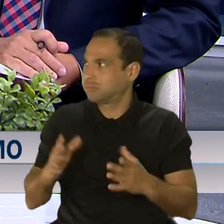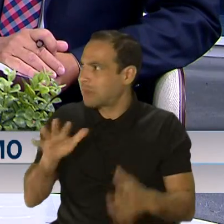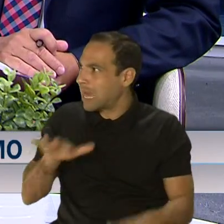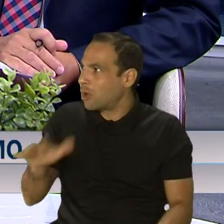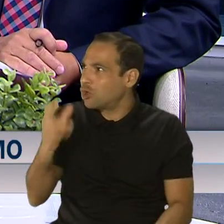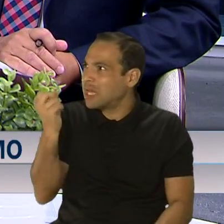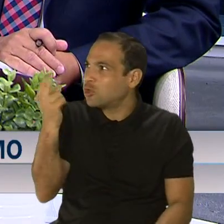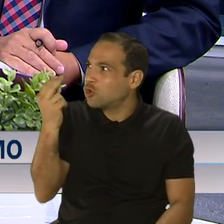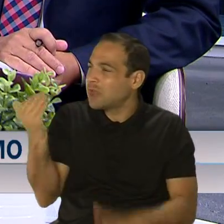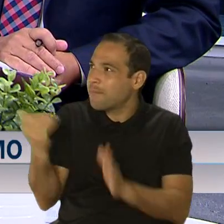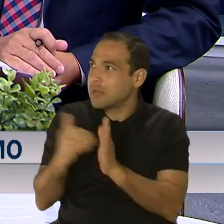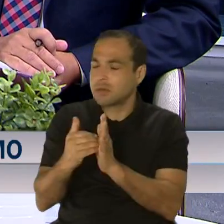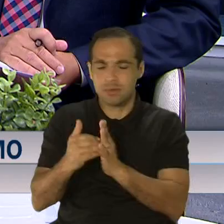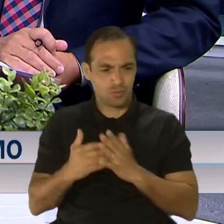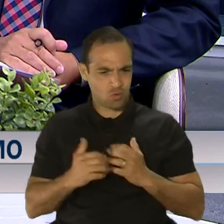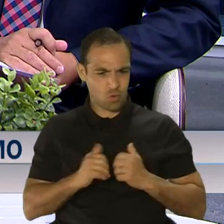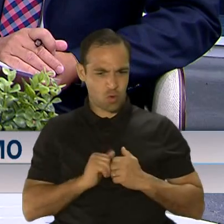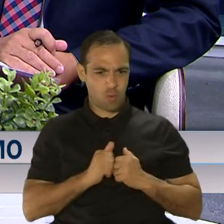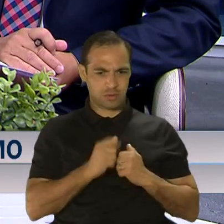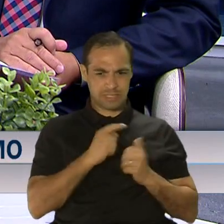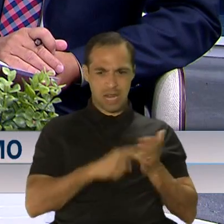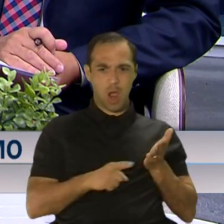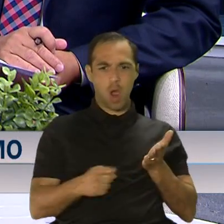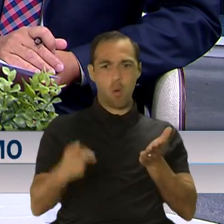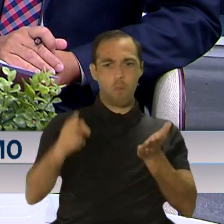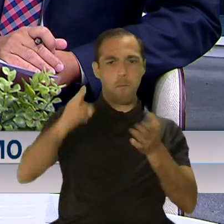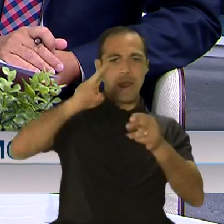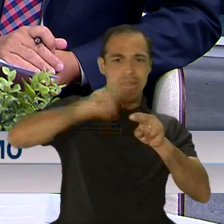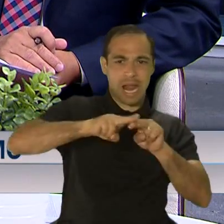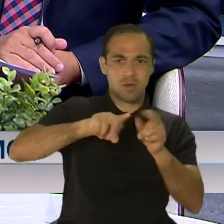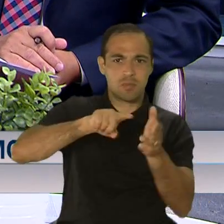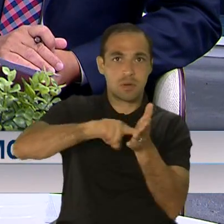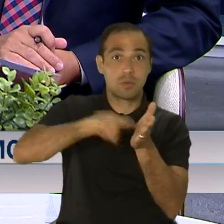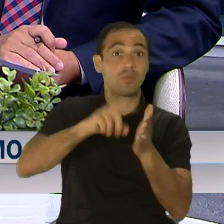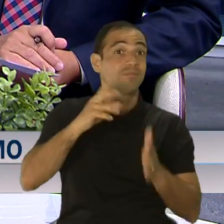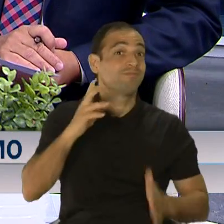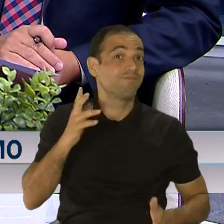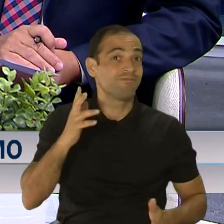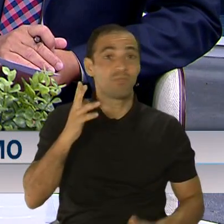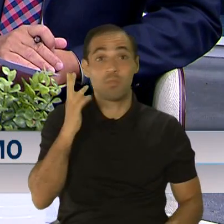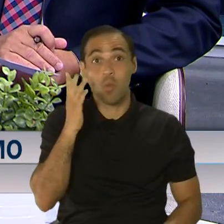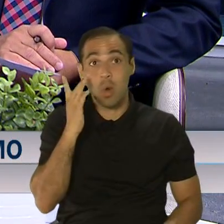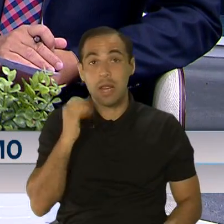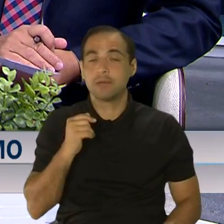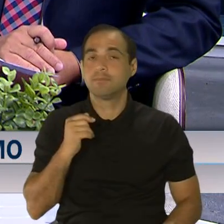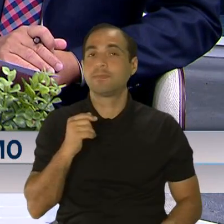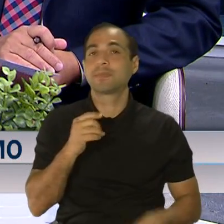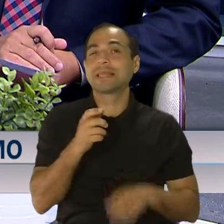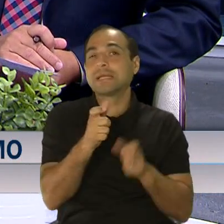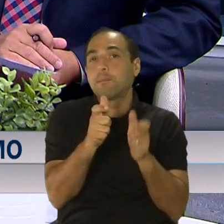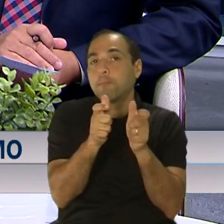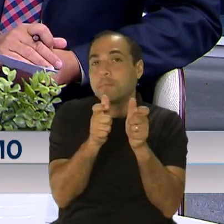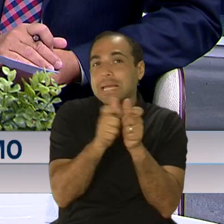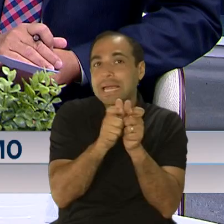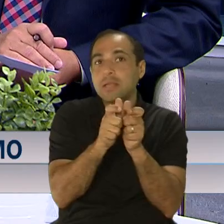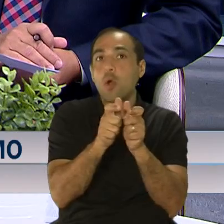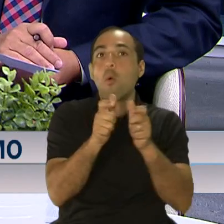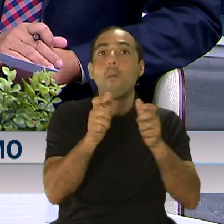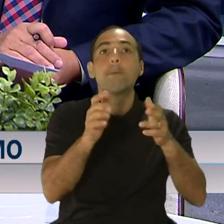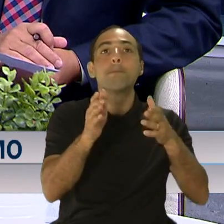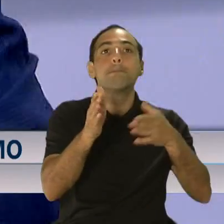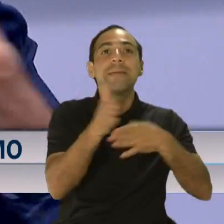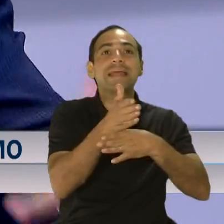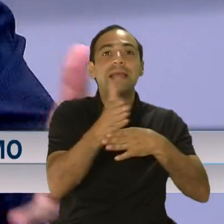si está aumentando el salario mínimo? Es que especialmente a la pequeña y mediana empresa se le hace difícil absorber este tipo de costos.